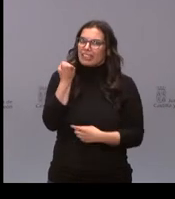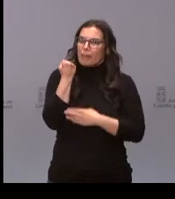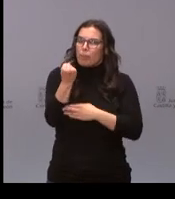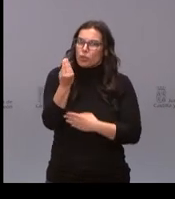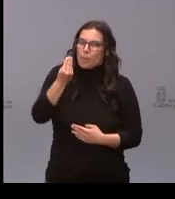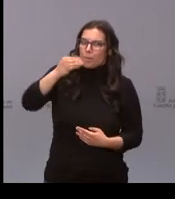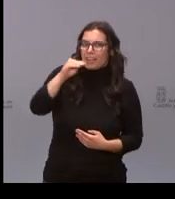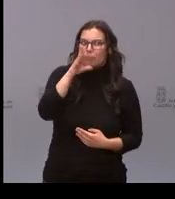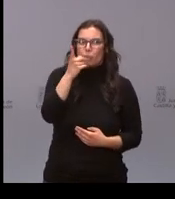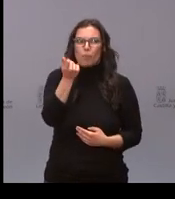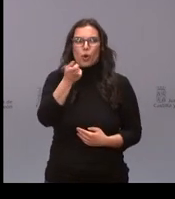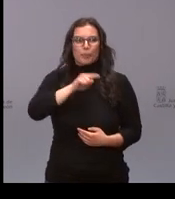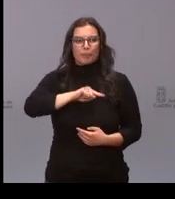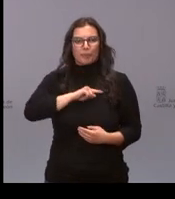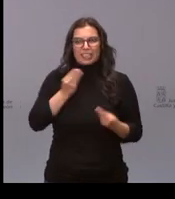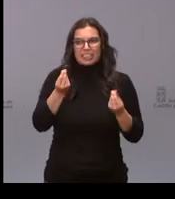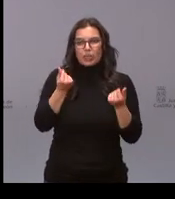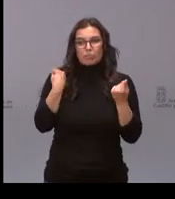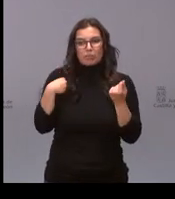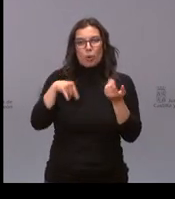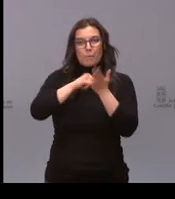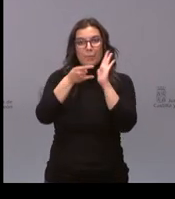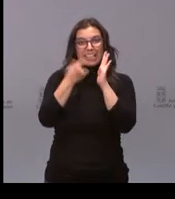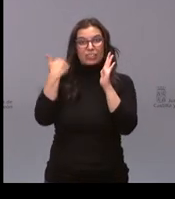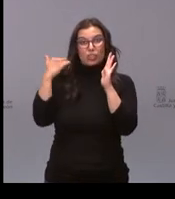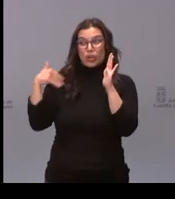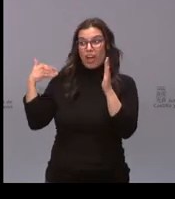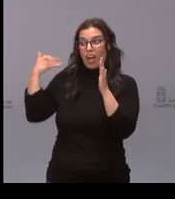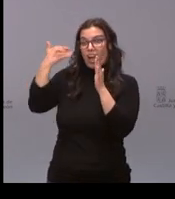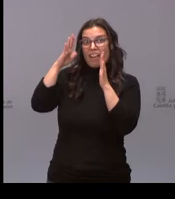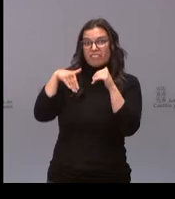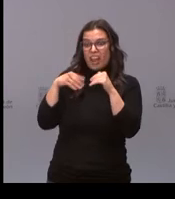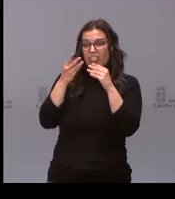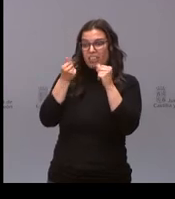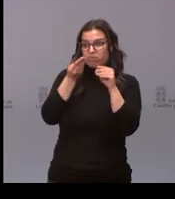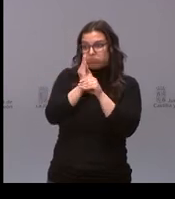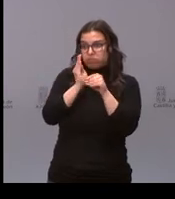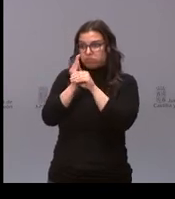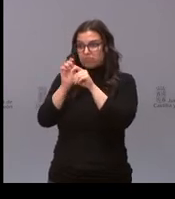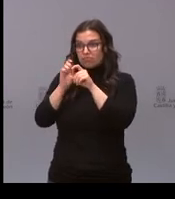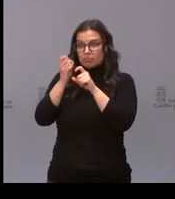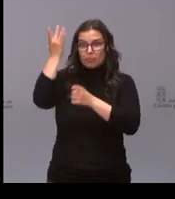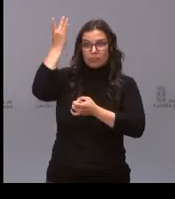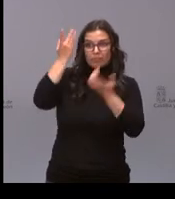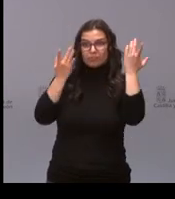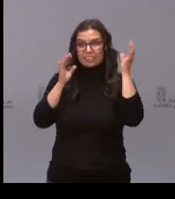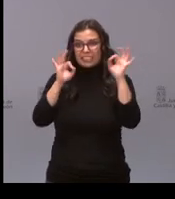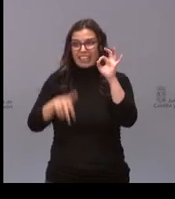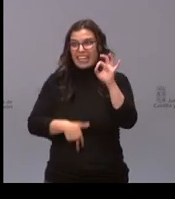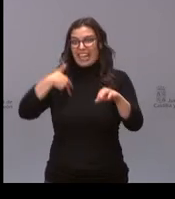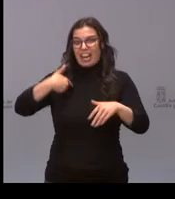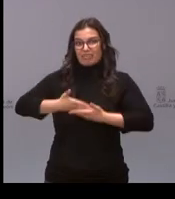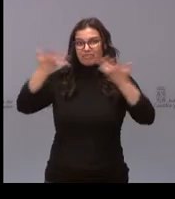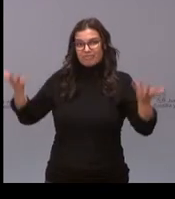da la sensación de que el plan Soria se ha diluido en partidas que no son específicas, son más generalistas,